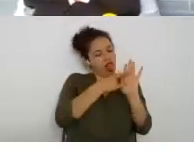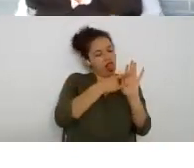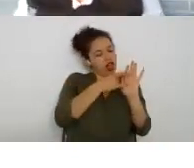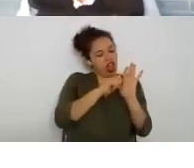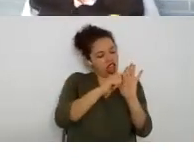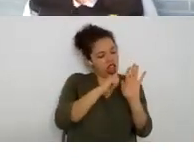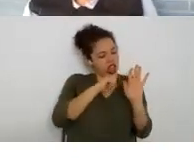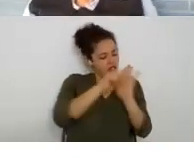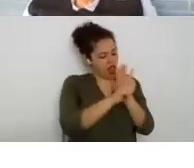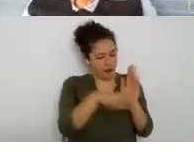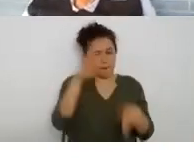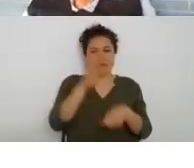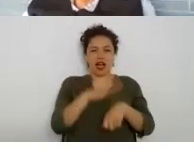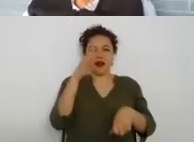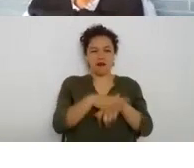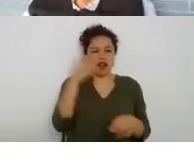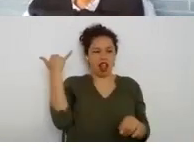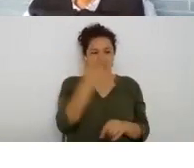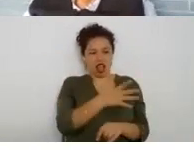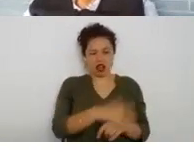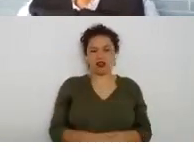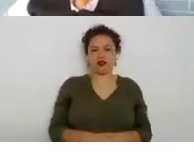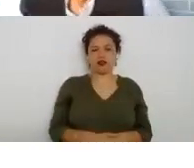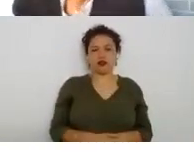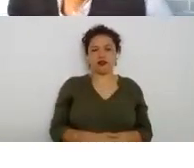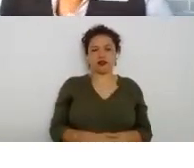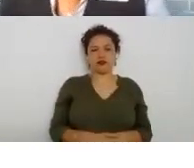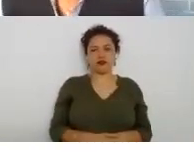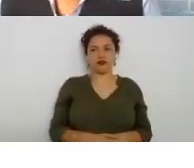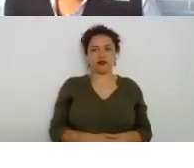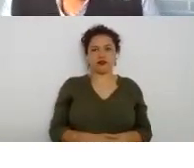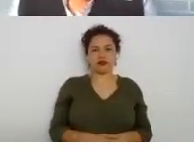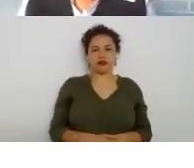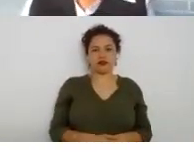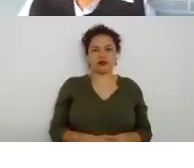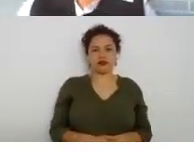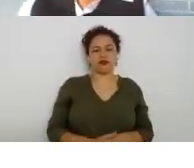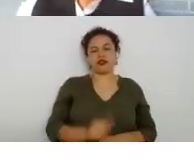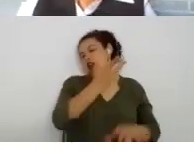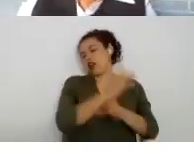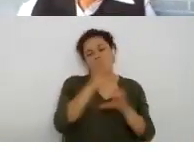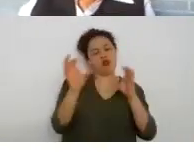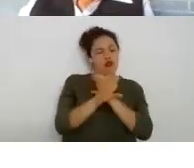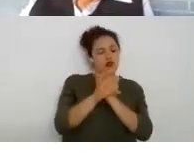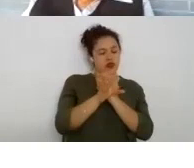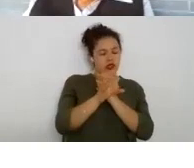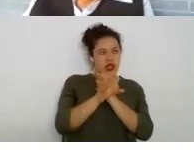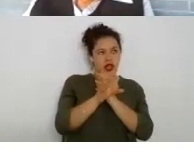todavía más a la víctima. ¿Ok? Y otra cosa que tampoco podemos